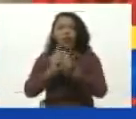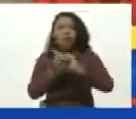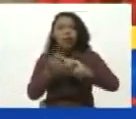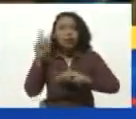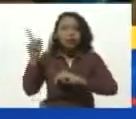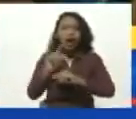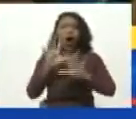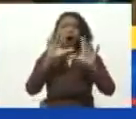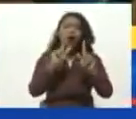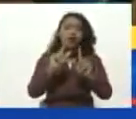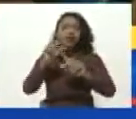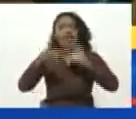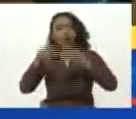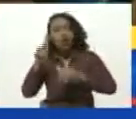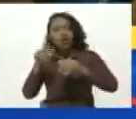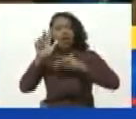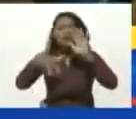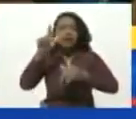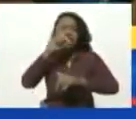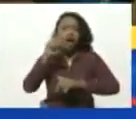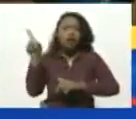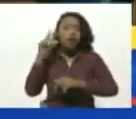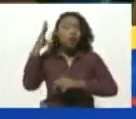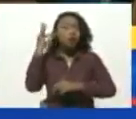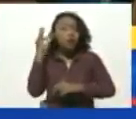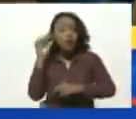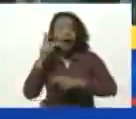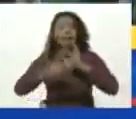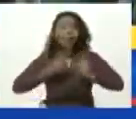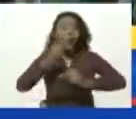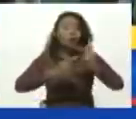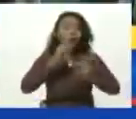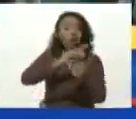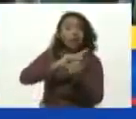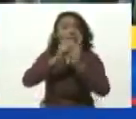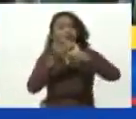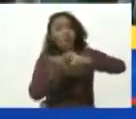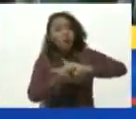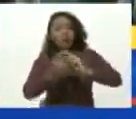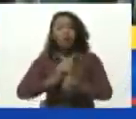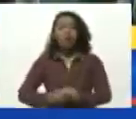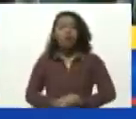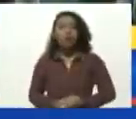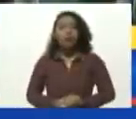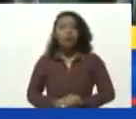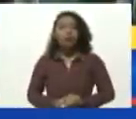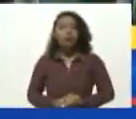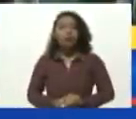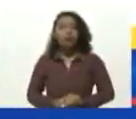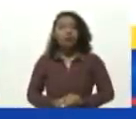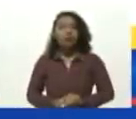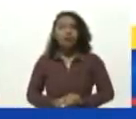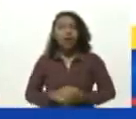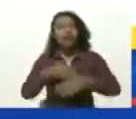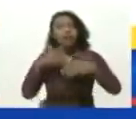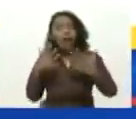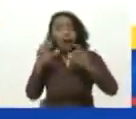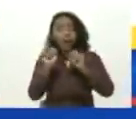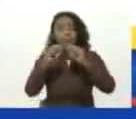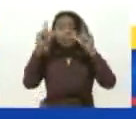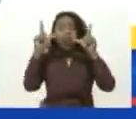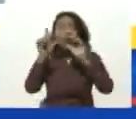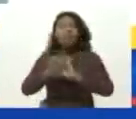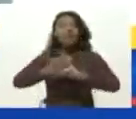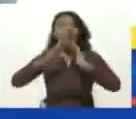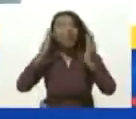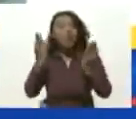los 11, 12, 13 años, una muchacha, está en proceso de transformación, de descubrimiento del